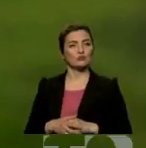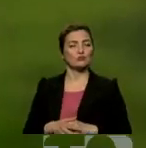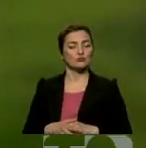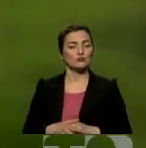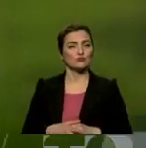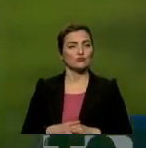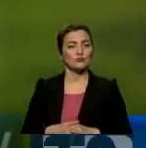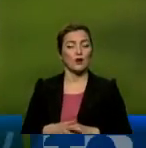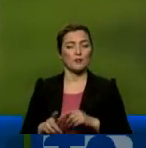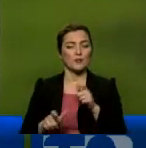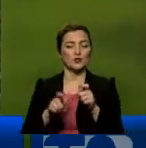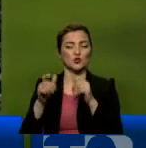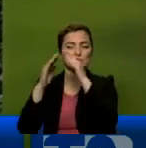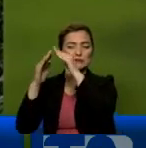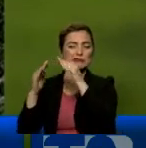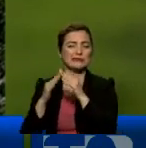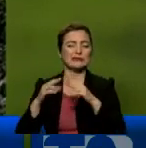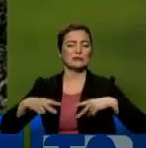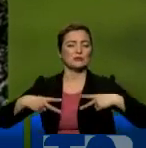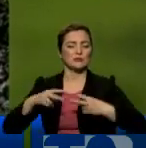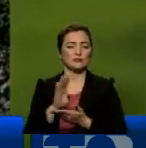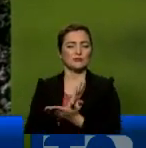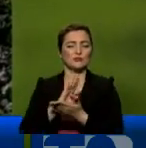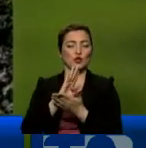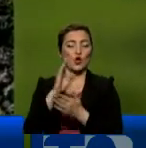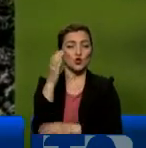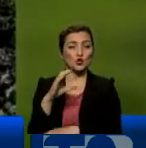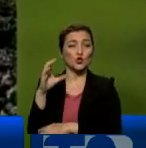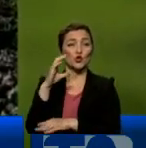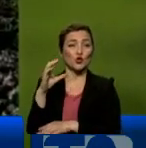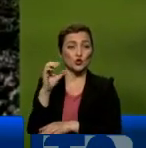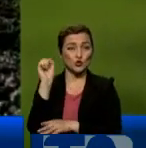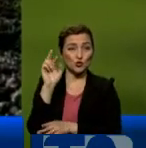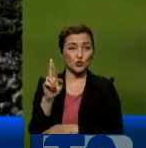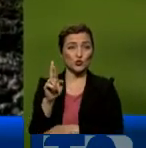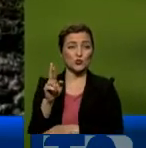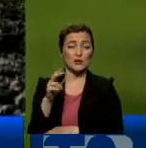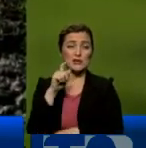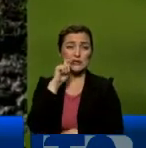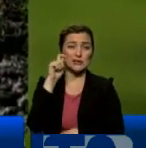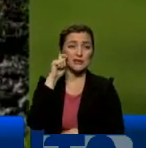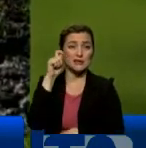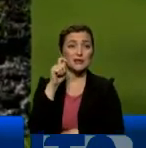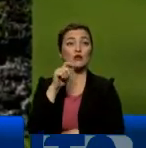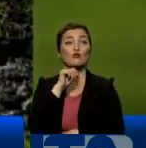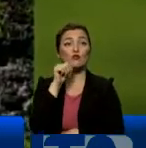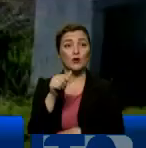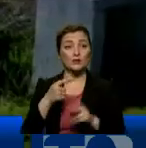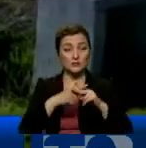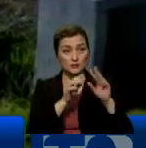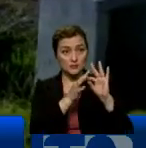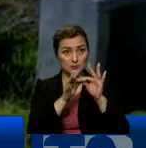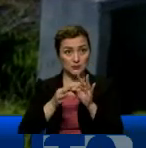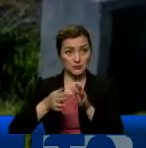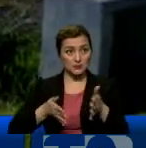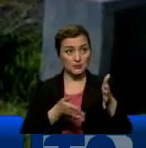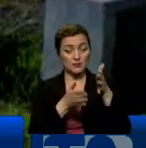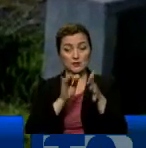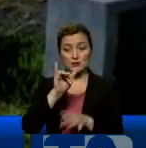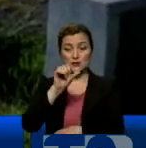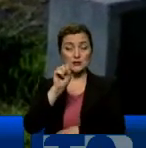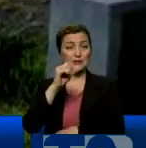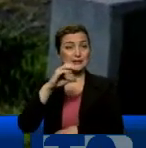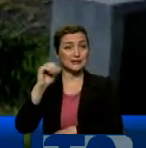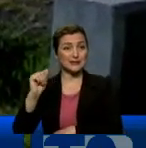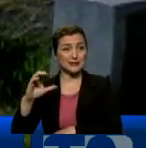Un llamado de auxilio hacen los moradores del barrio San José de Conocoto, en el sur de Quito. Aseguran que la falta de mantenimiento en la calle Isaac Barrera